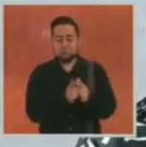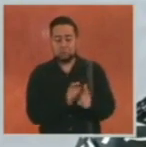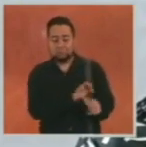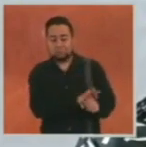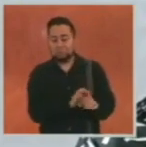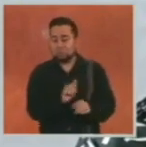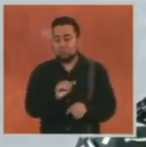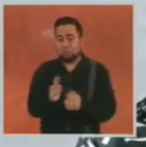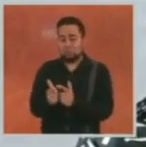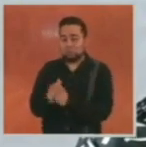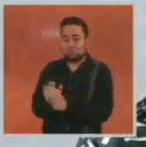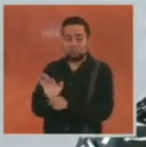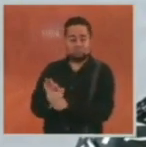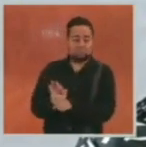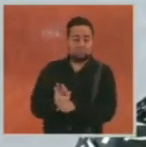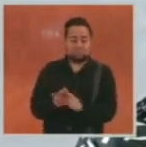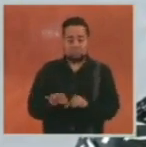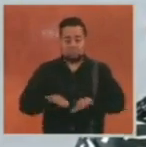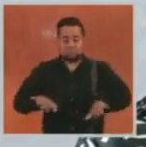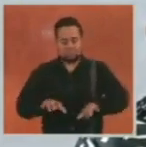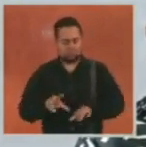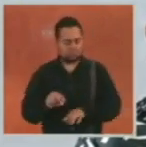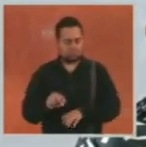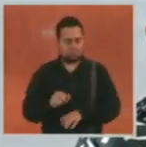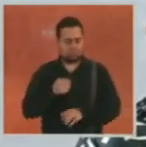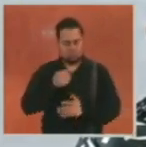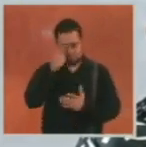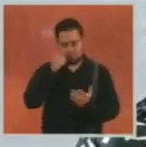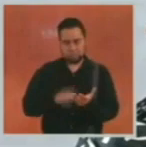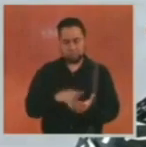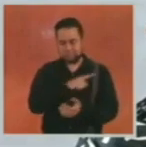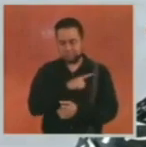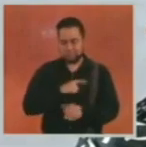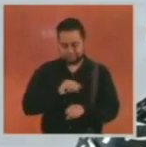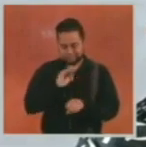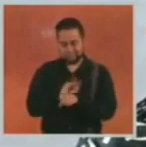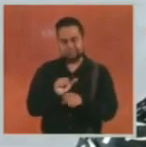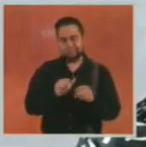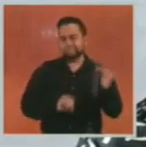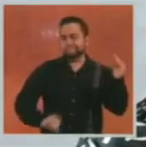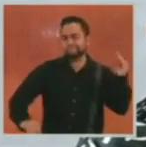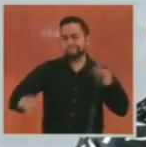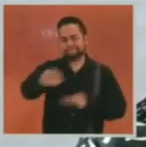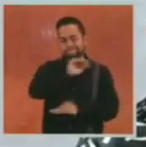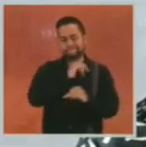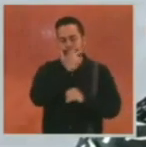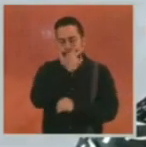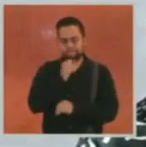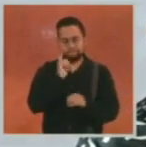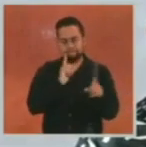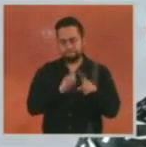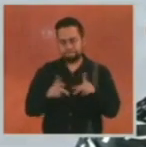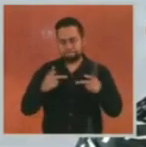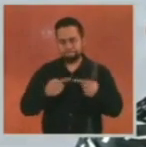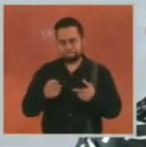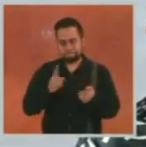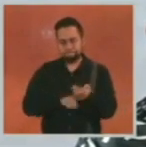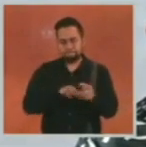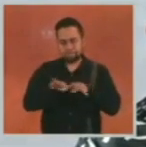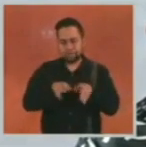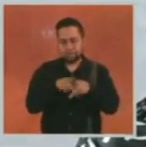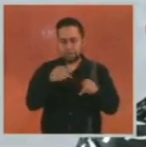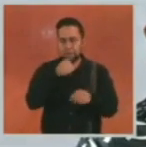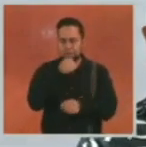otro grupo El que se beneficie no yo creo que tiene que beneficiarse todas y todos los periodistas